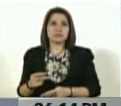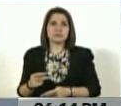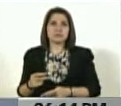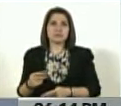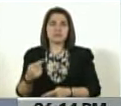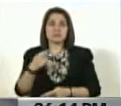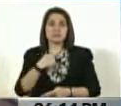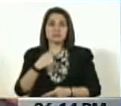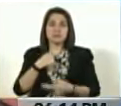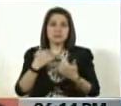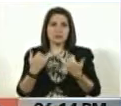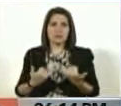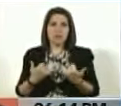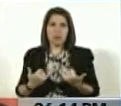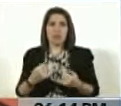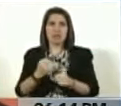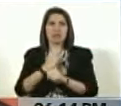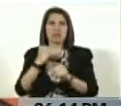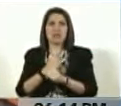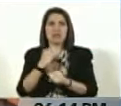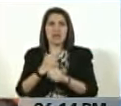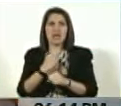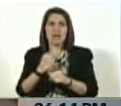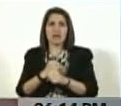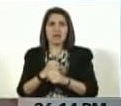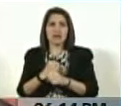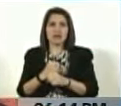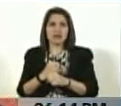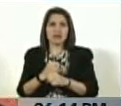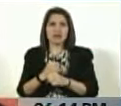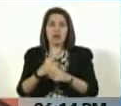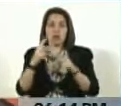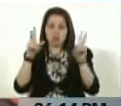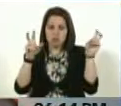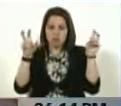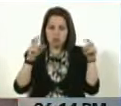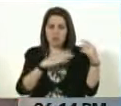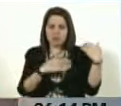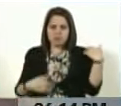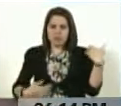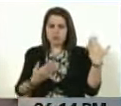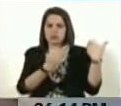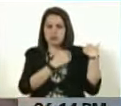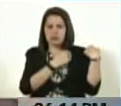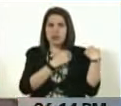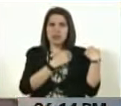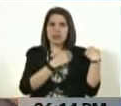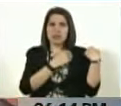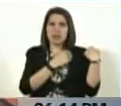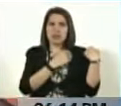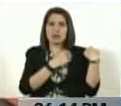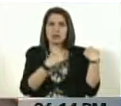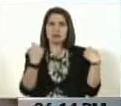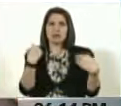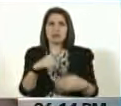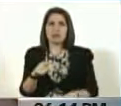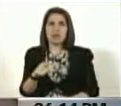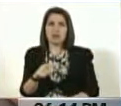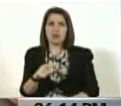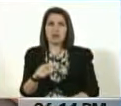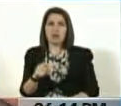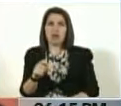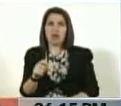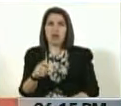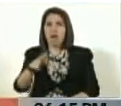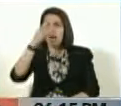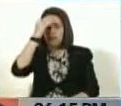Yo actualmente ahorita estoy trabajando, le doy gracias a las personas que están nuevas a cargo ahorita en la panadería. Tengo la posibilidad de